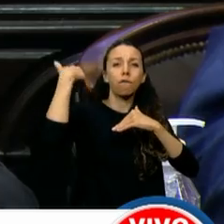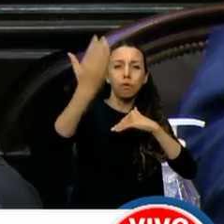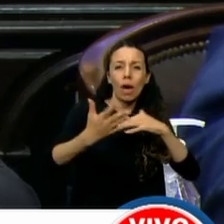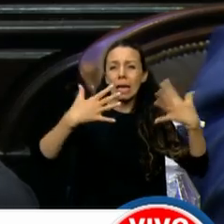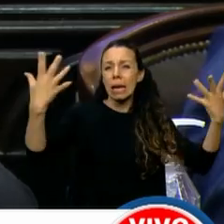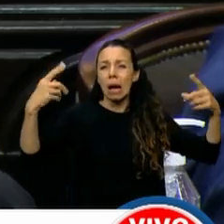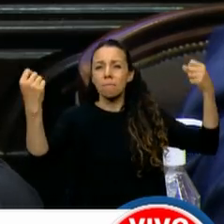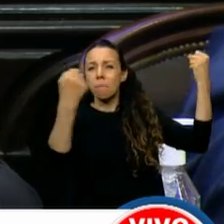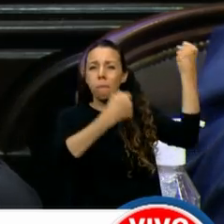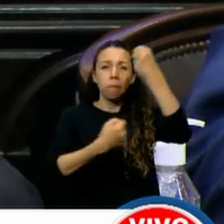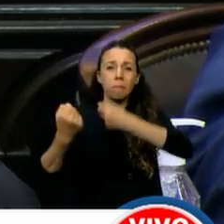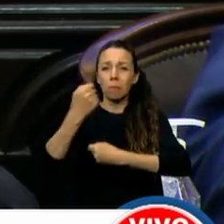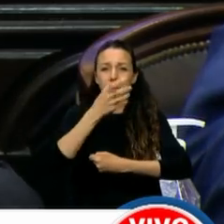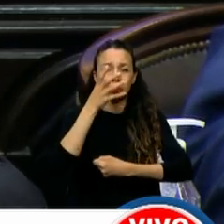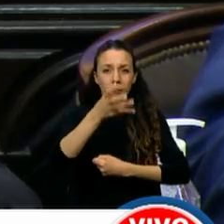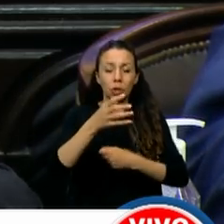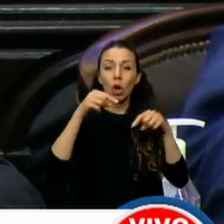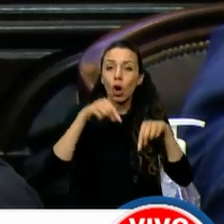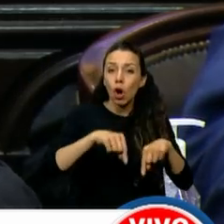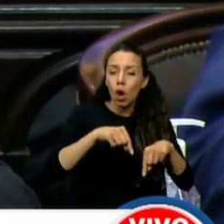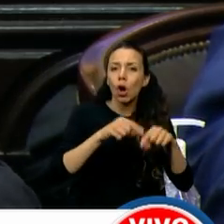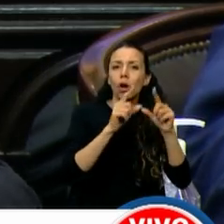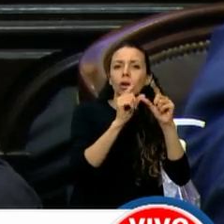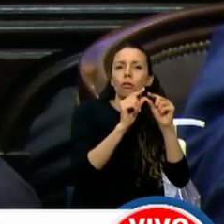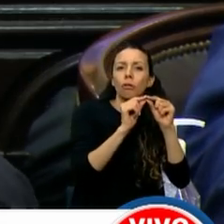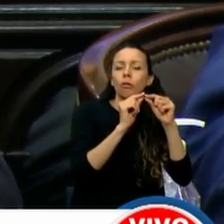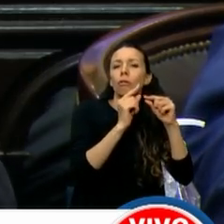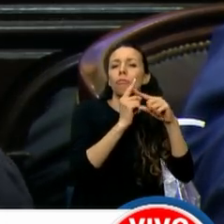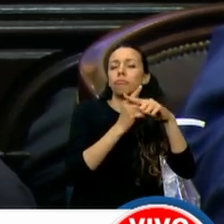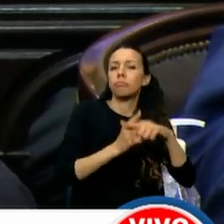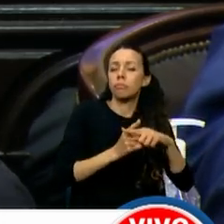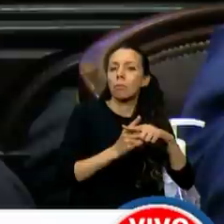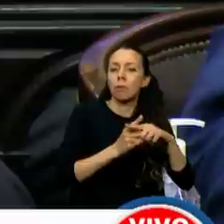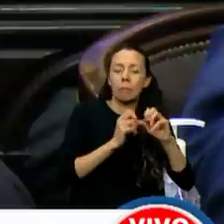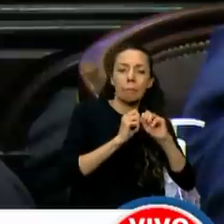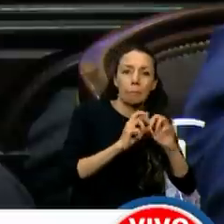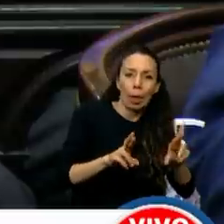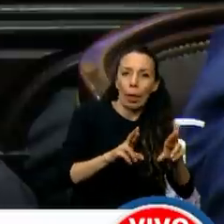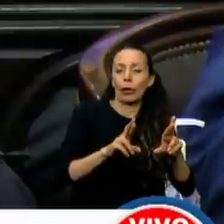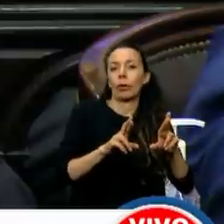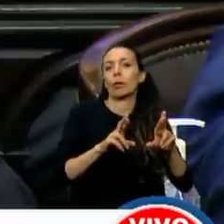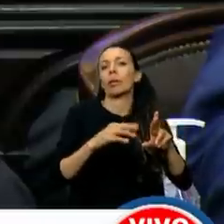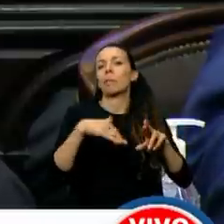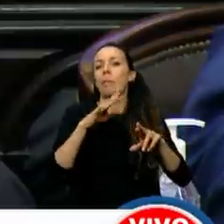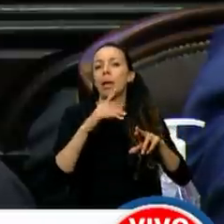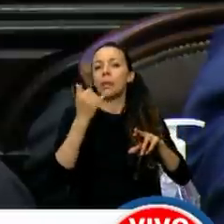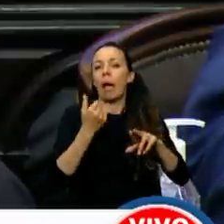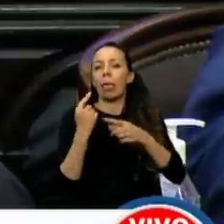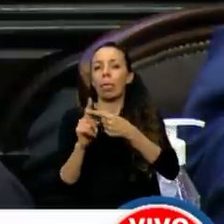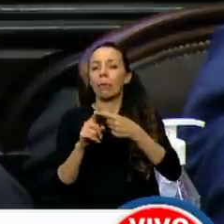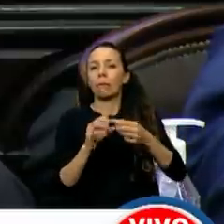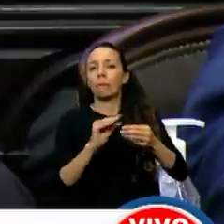fórmula peor y con mayor discrecionalidad criticaron el desarrollo de hábitat y vivienda